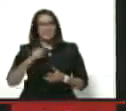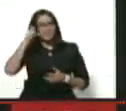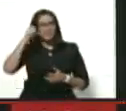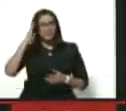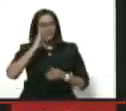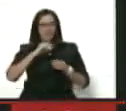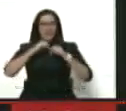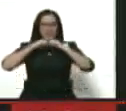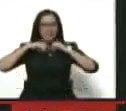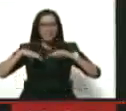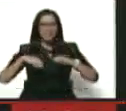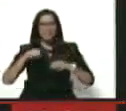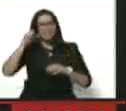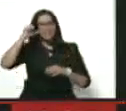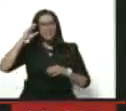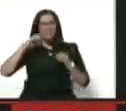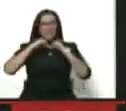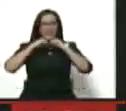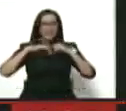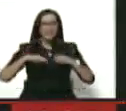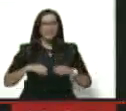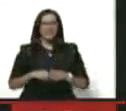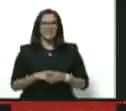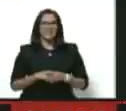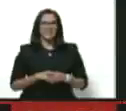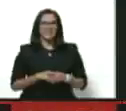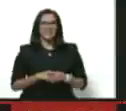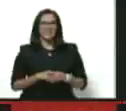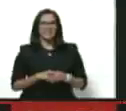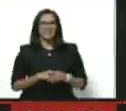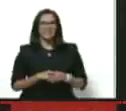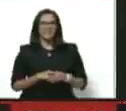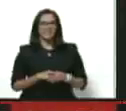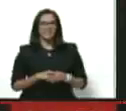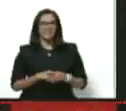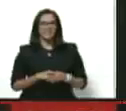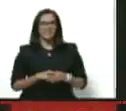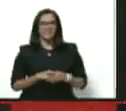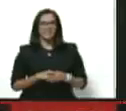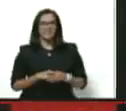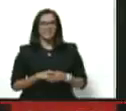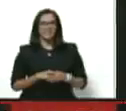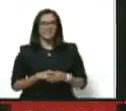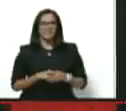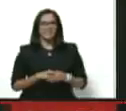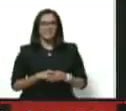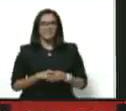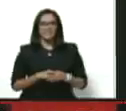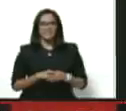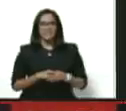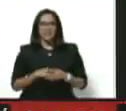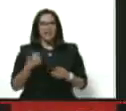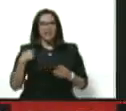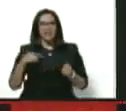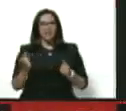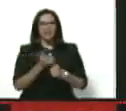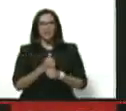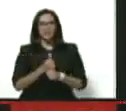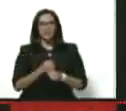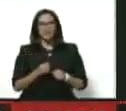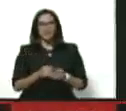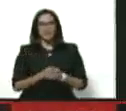bendiga. Que Dios la bendiga. Ahí tienes, pues. Las tres mujeres que te controlan la vida,